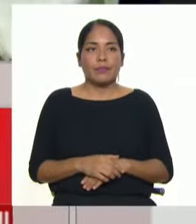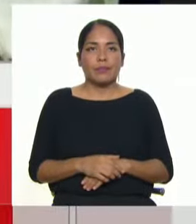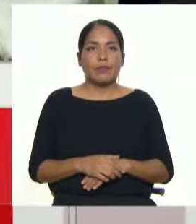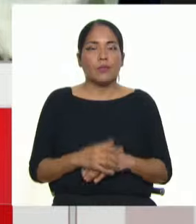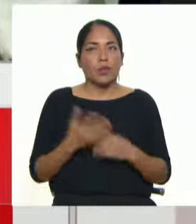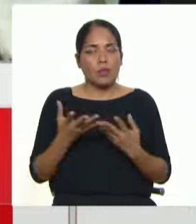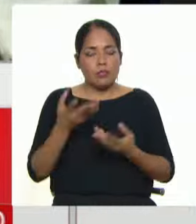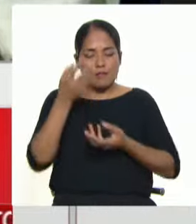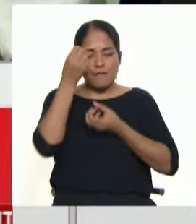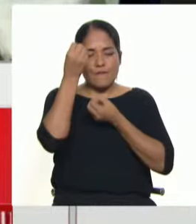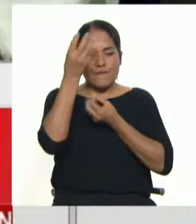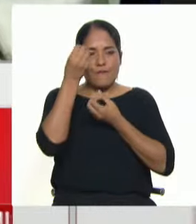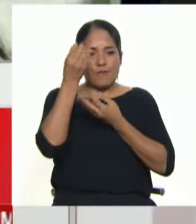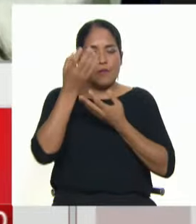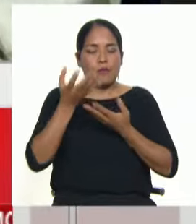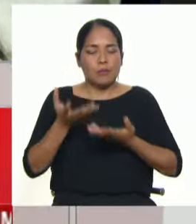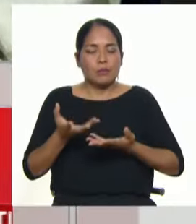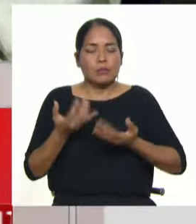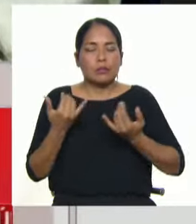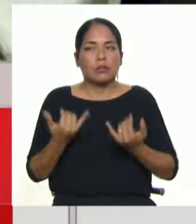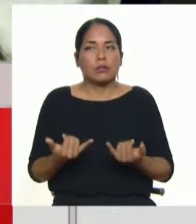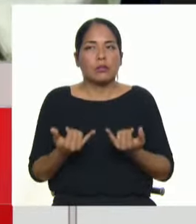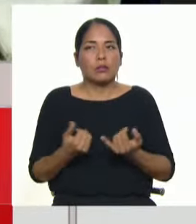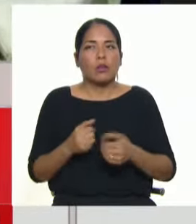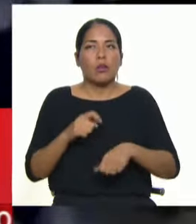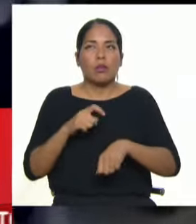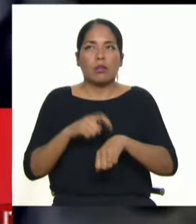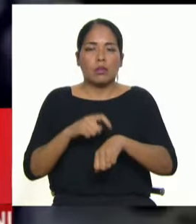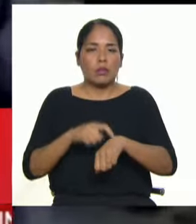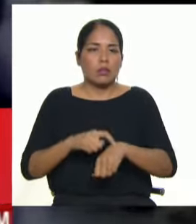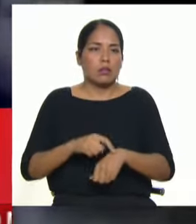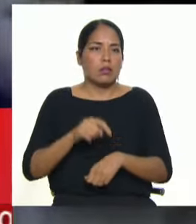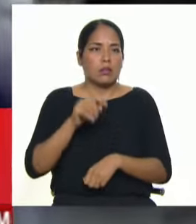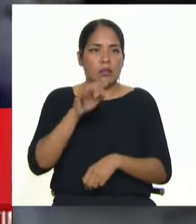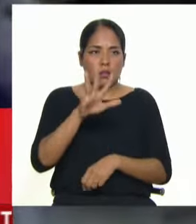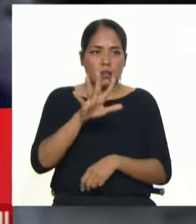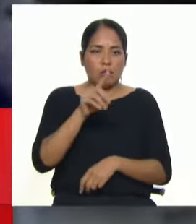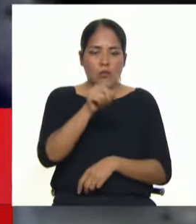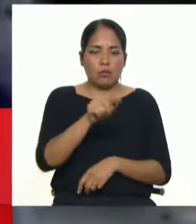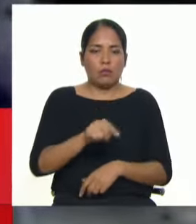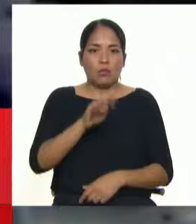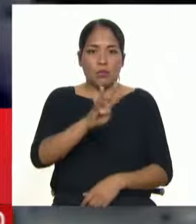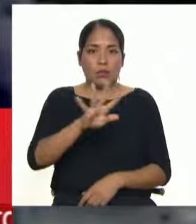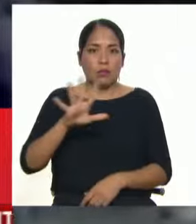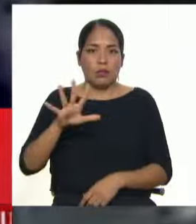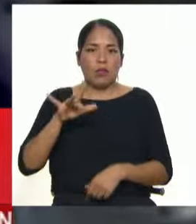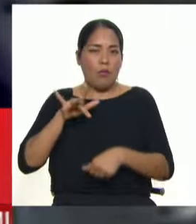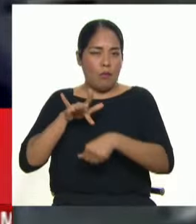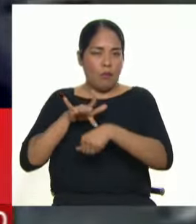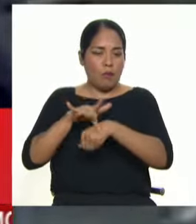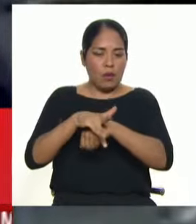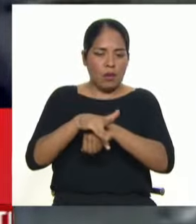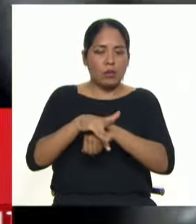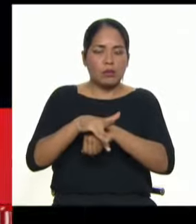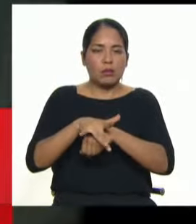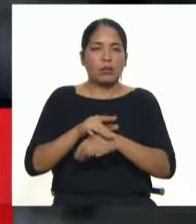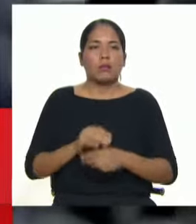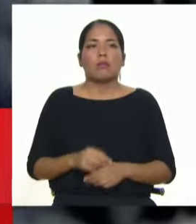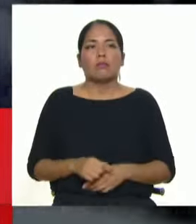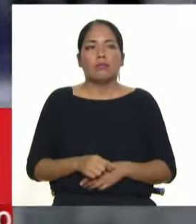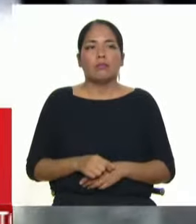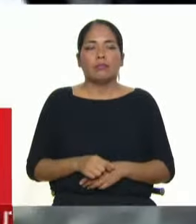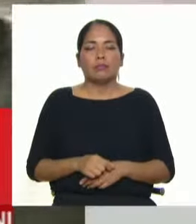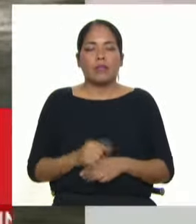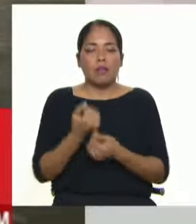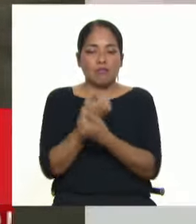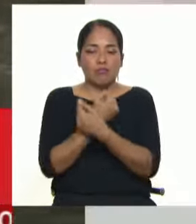Bueno, le informo de que a las 5:45 de la mañana aproximadamente rescataron al